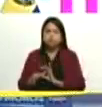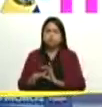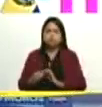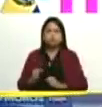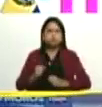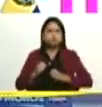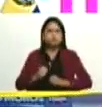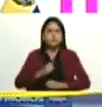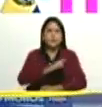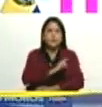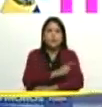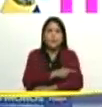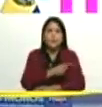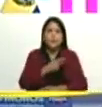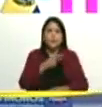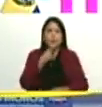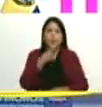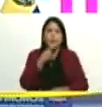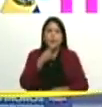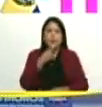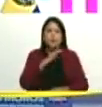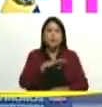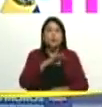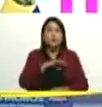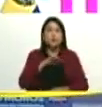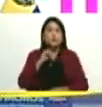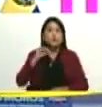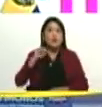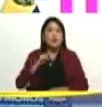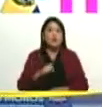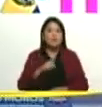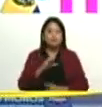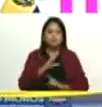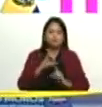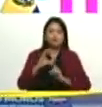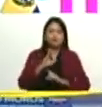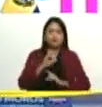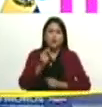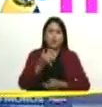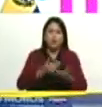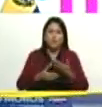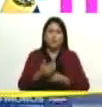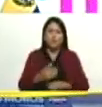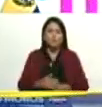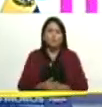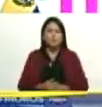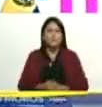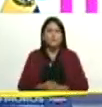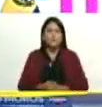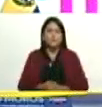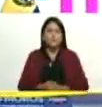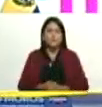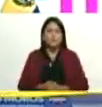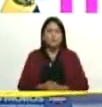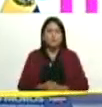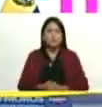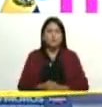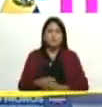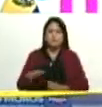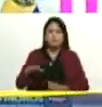de poder político, de poder social, de poder cultural, de poder económico, de poder